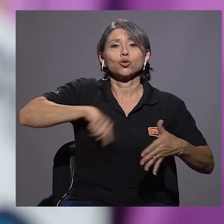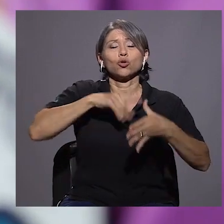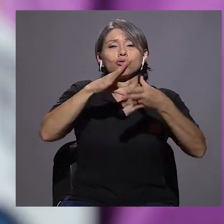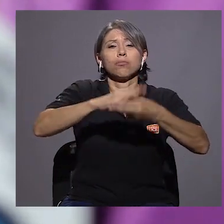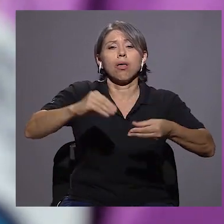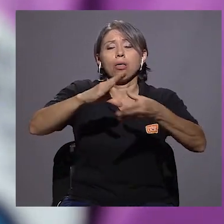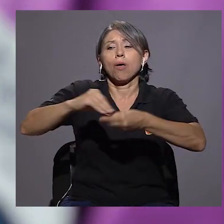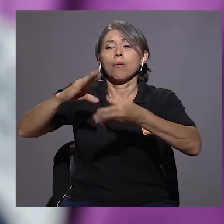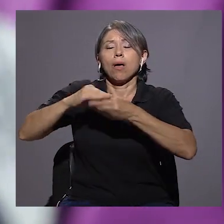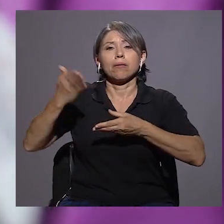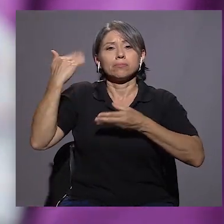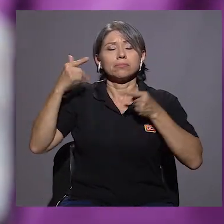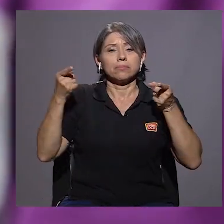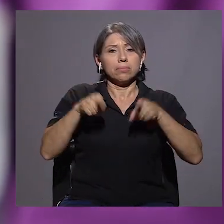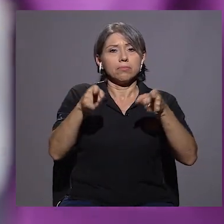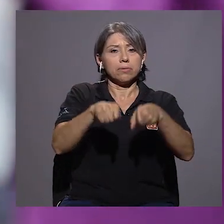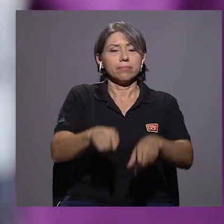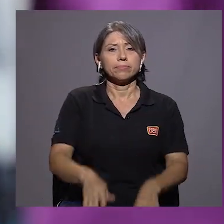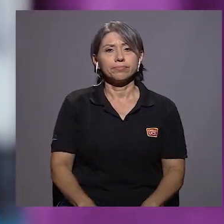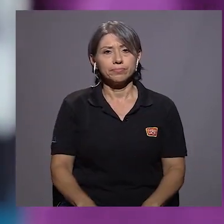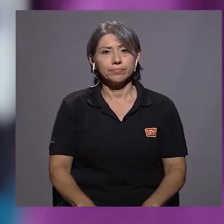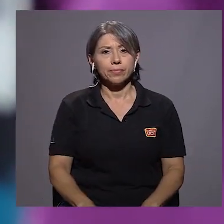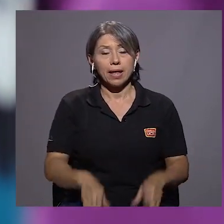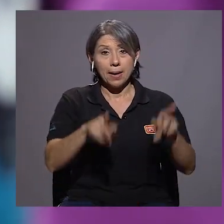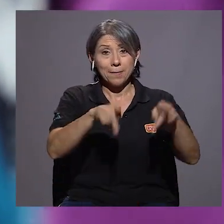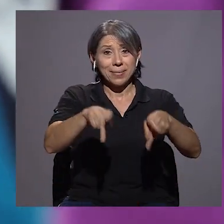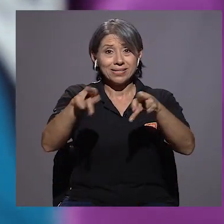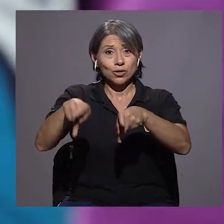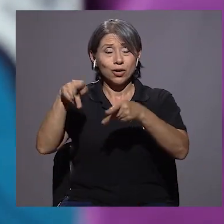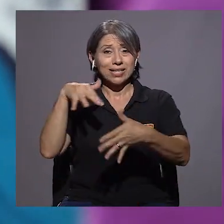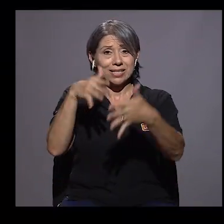tanto, pasamos a narrar de forma sintética lo acontecido.